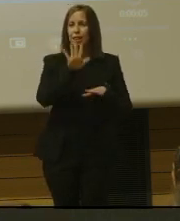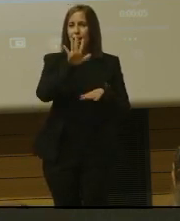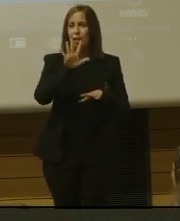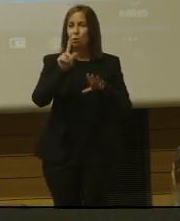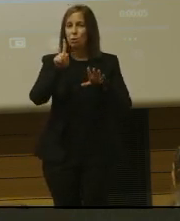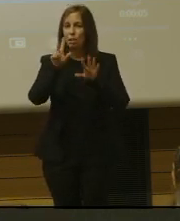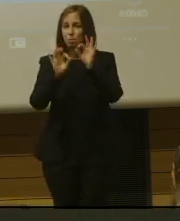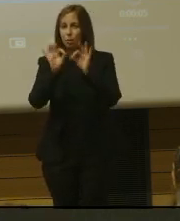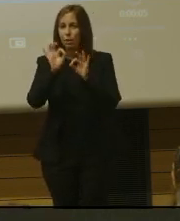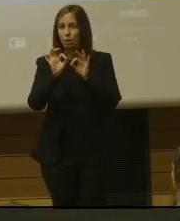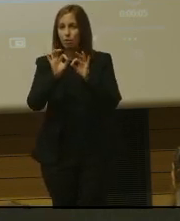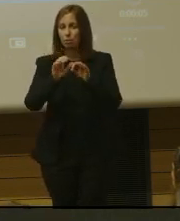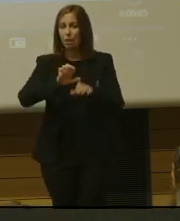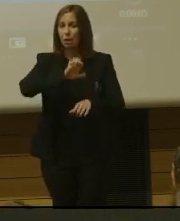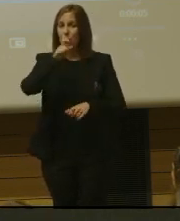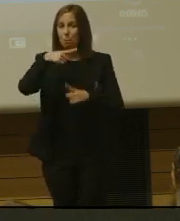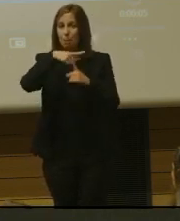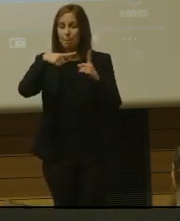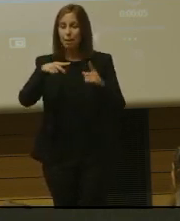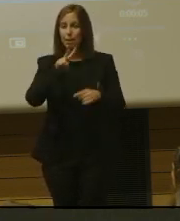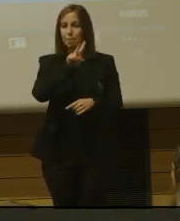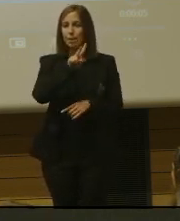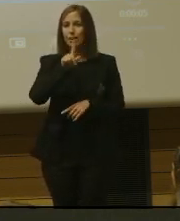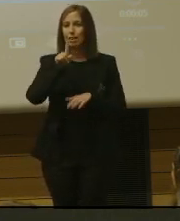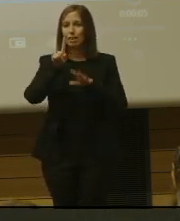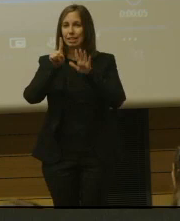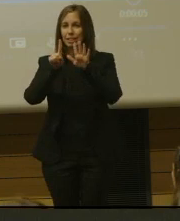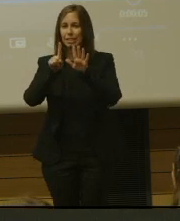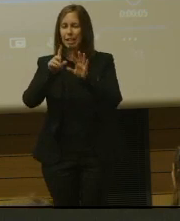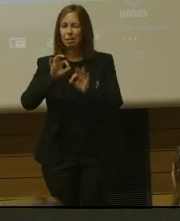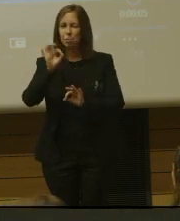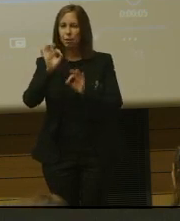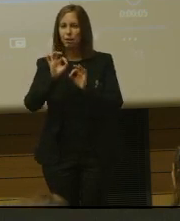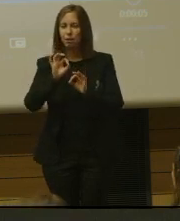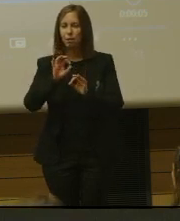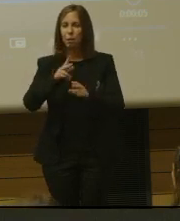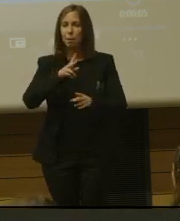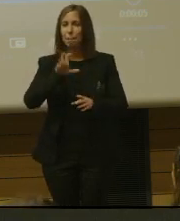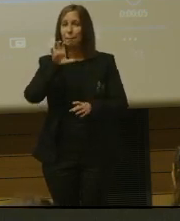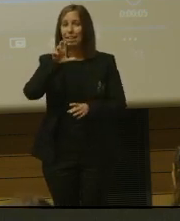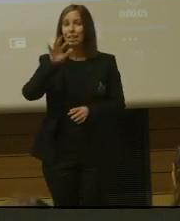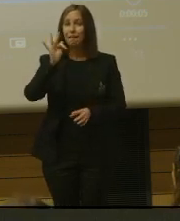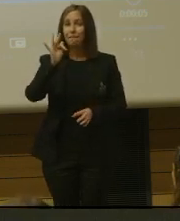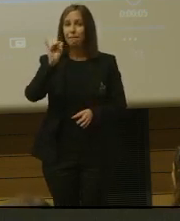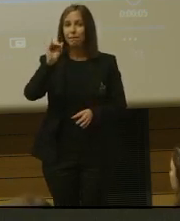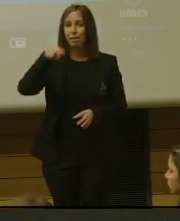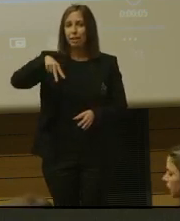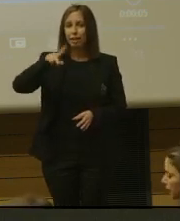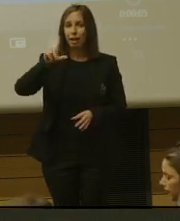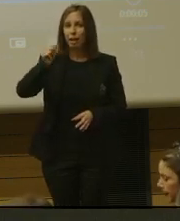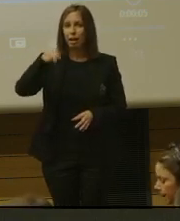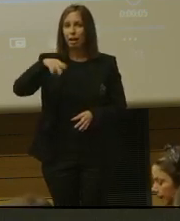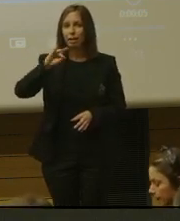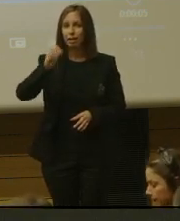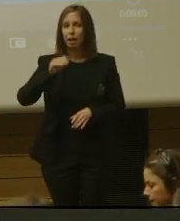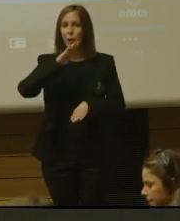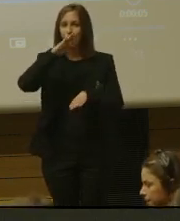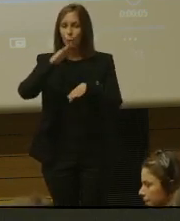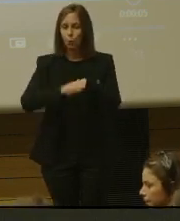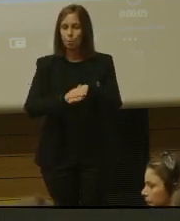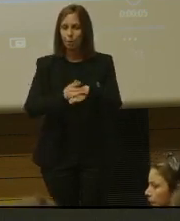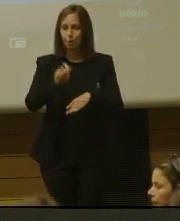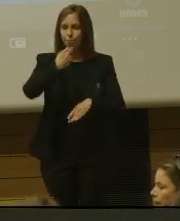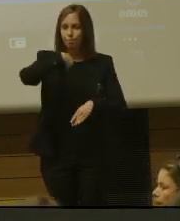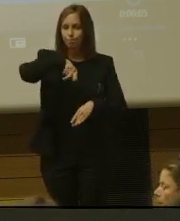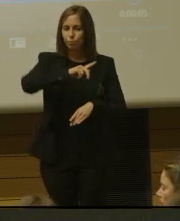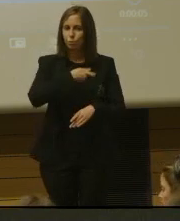en Europa es del 26-27%. Era Finlandia. Vale, pues están allí.